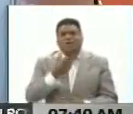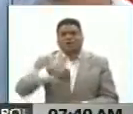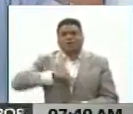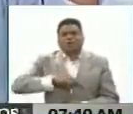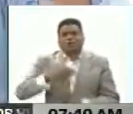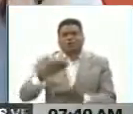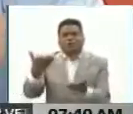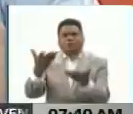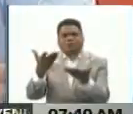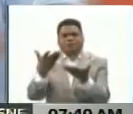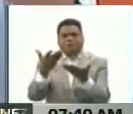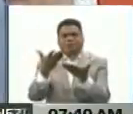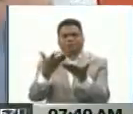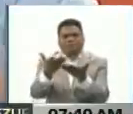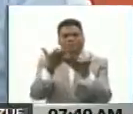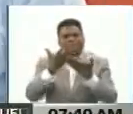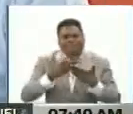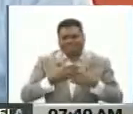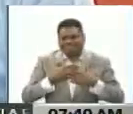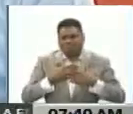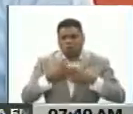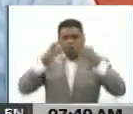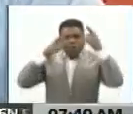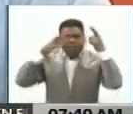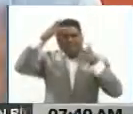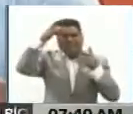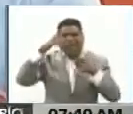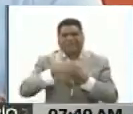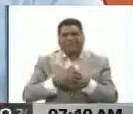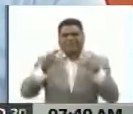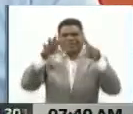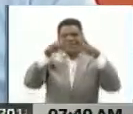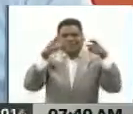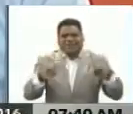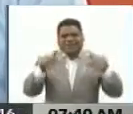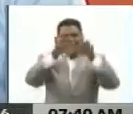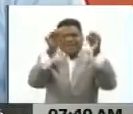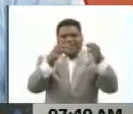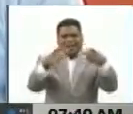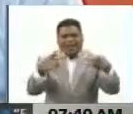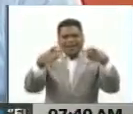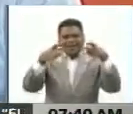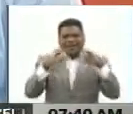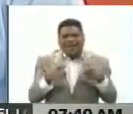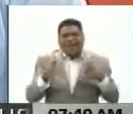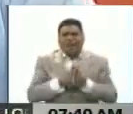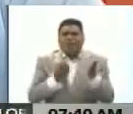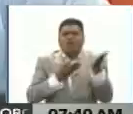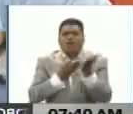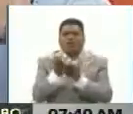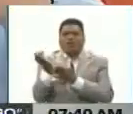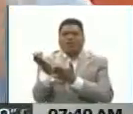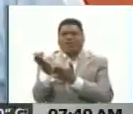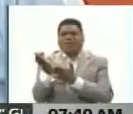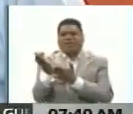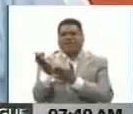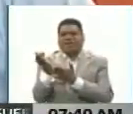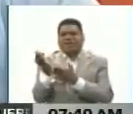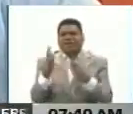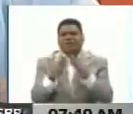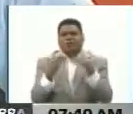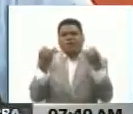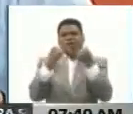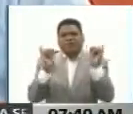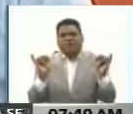estamos recibiendo los regalos, la heredad del padre Chávez. Y bueno, nuestro mayor regalo es la fidelidad a la